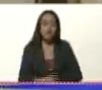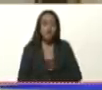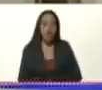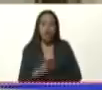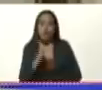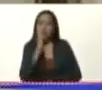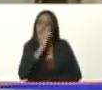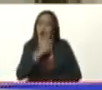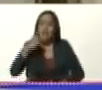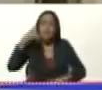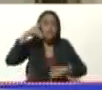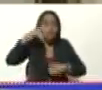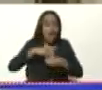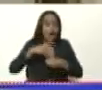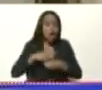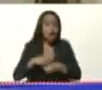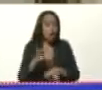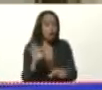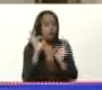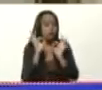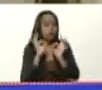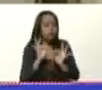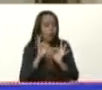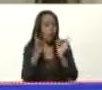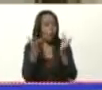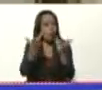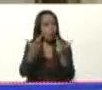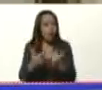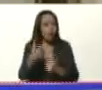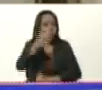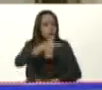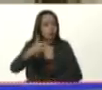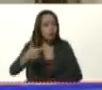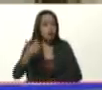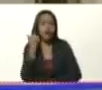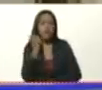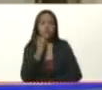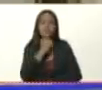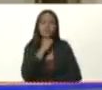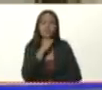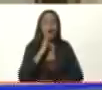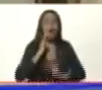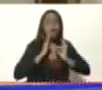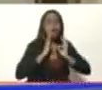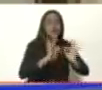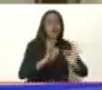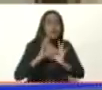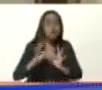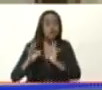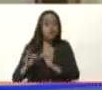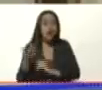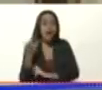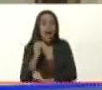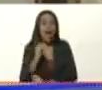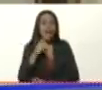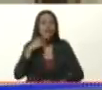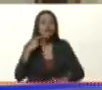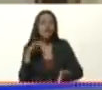viernes 13 de marzo, y entre 1, 4, 5 de la mañana estuvimos haciendo seguimiento de este caso.